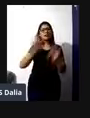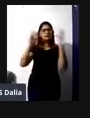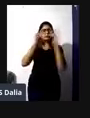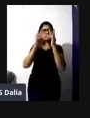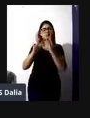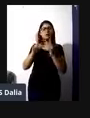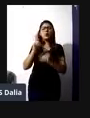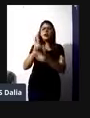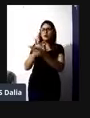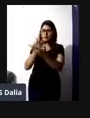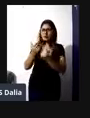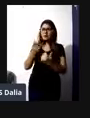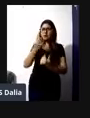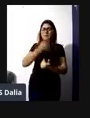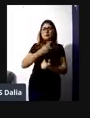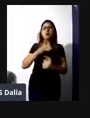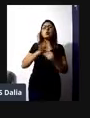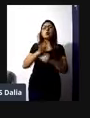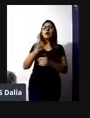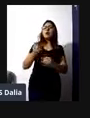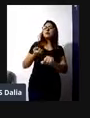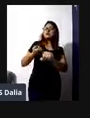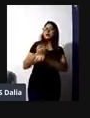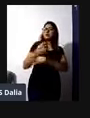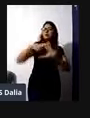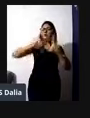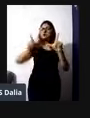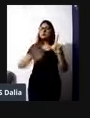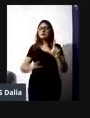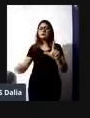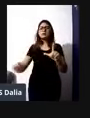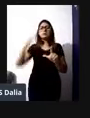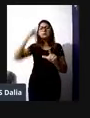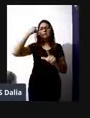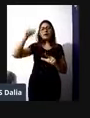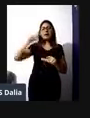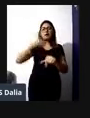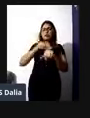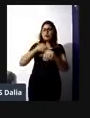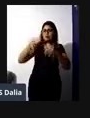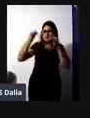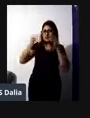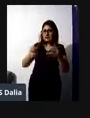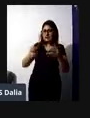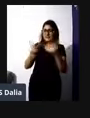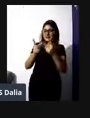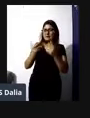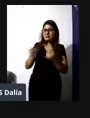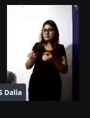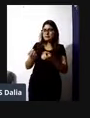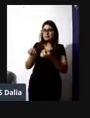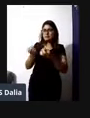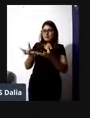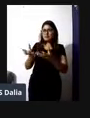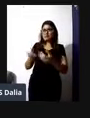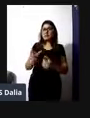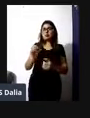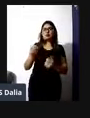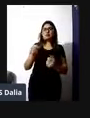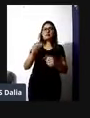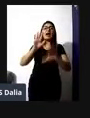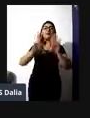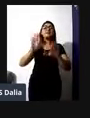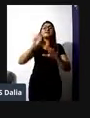o si es de aquí de la Ciudad de México, para darles el dato preciso y no traerlos por todos lados, ¿no? Porque luego a